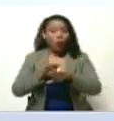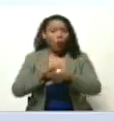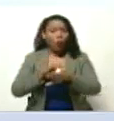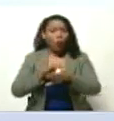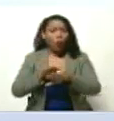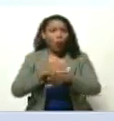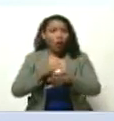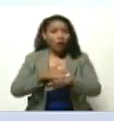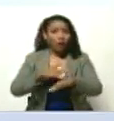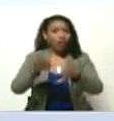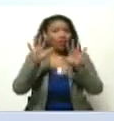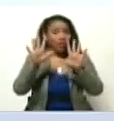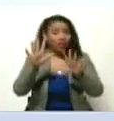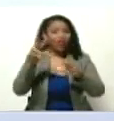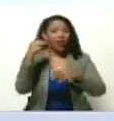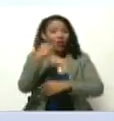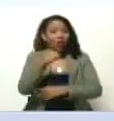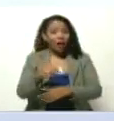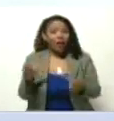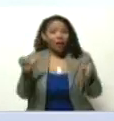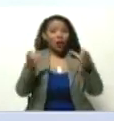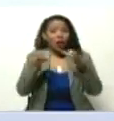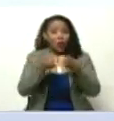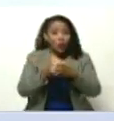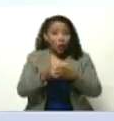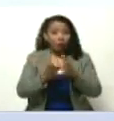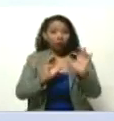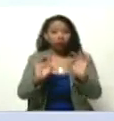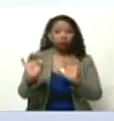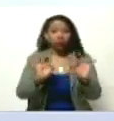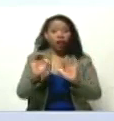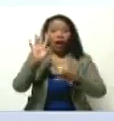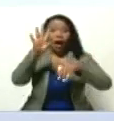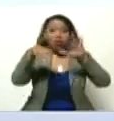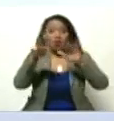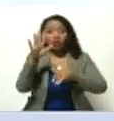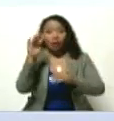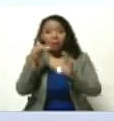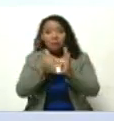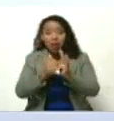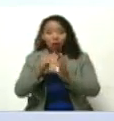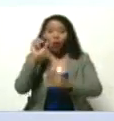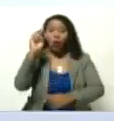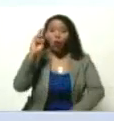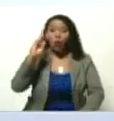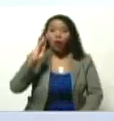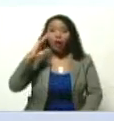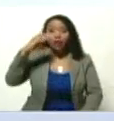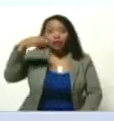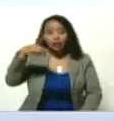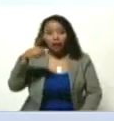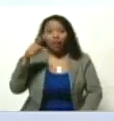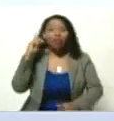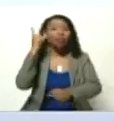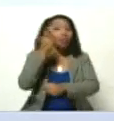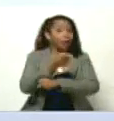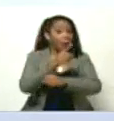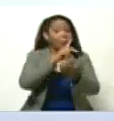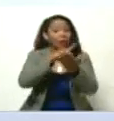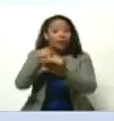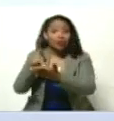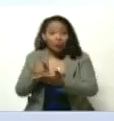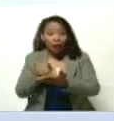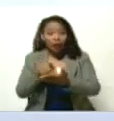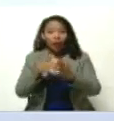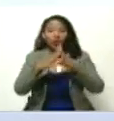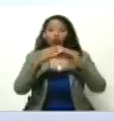Jueves 10 de noviembre, reuniones preparatorias de las más de 14.000 VC. Deben participar los y las